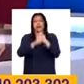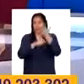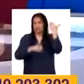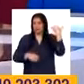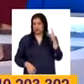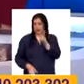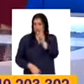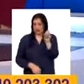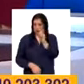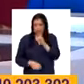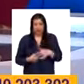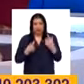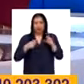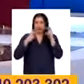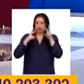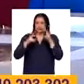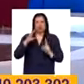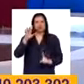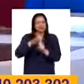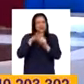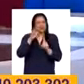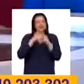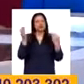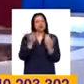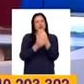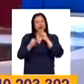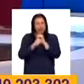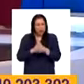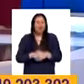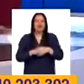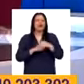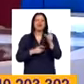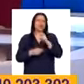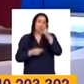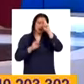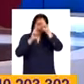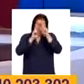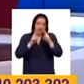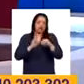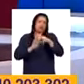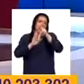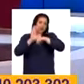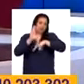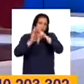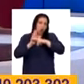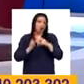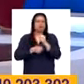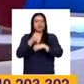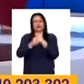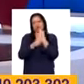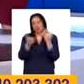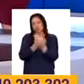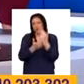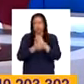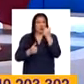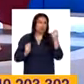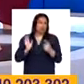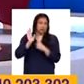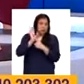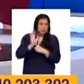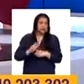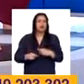como ustedes saben, con la aparición de variantes, el relajamiento de las medidas, Año Nuevo y otro tipo de manifestaciones, es que